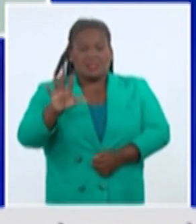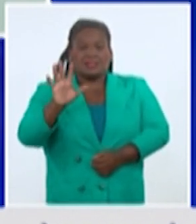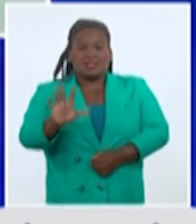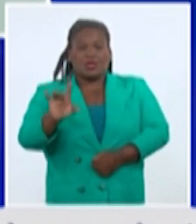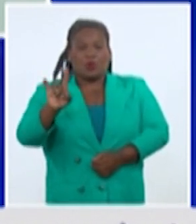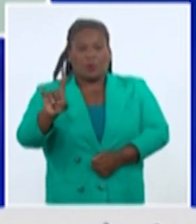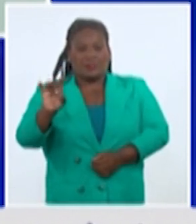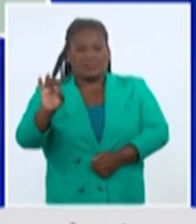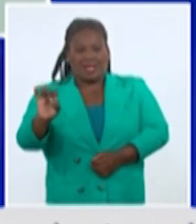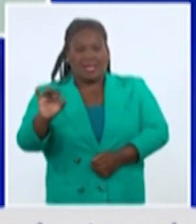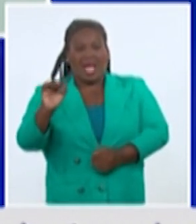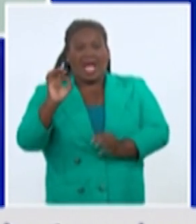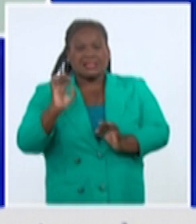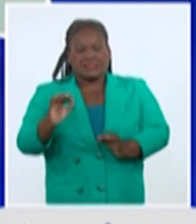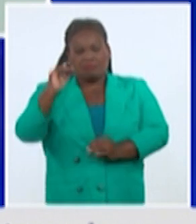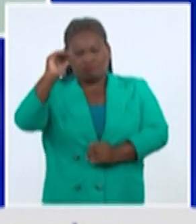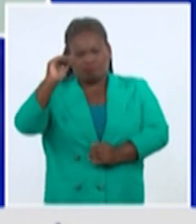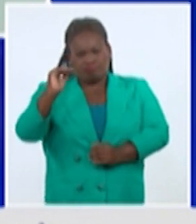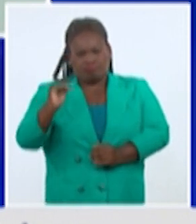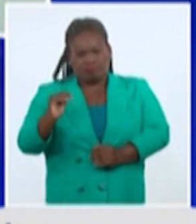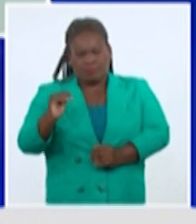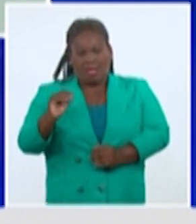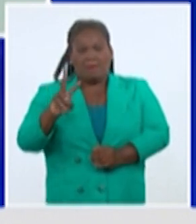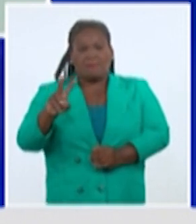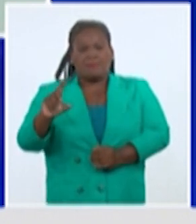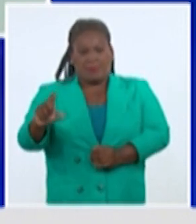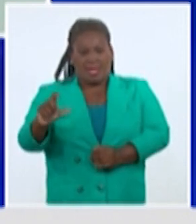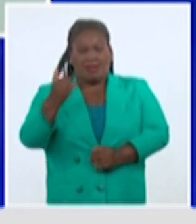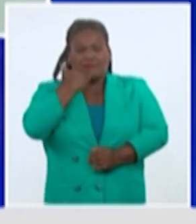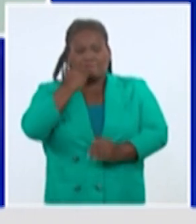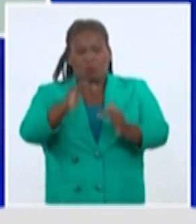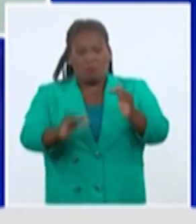así, hasta Villa Clara, con una tasa baja de